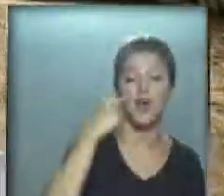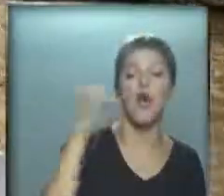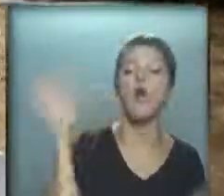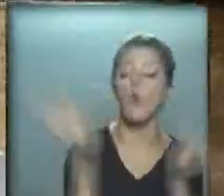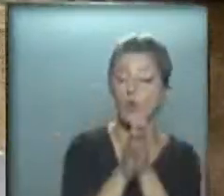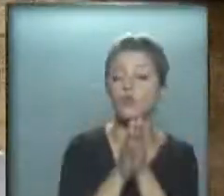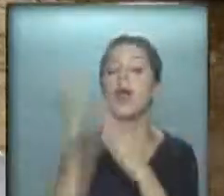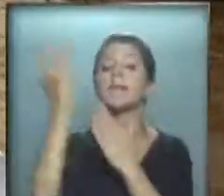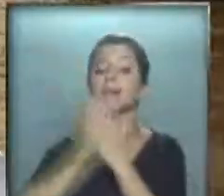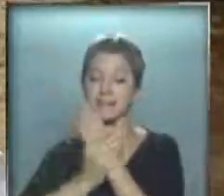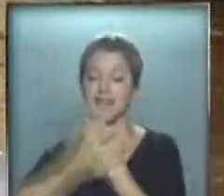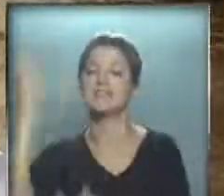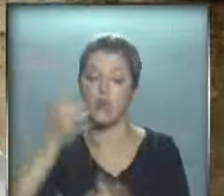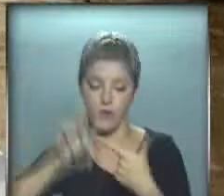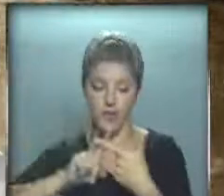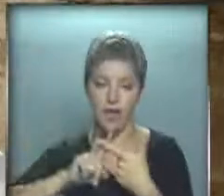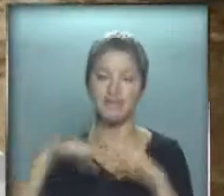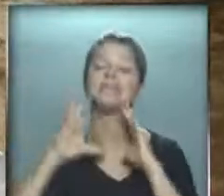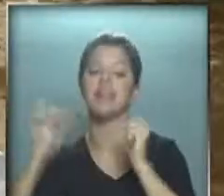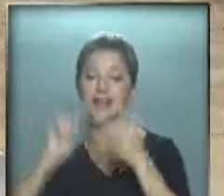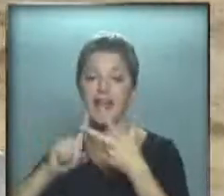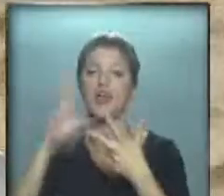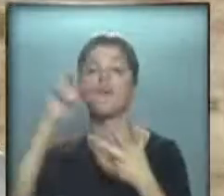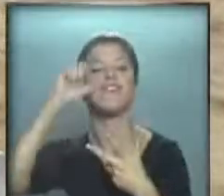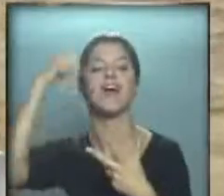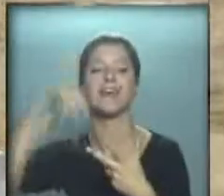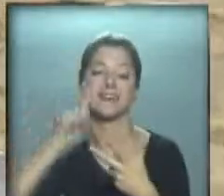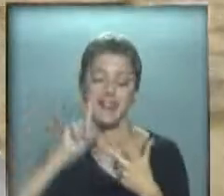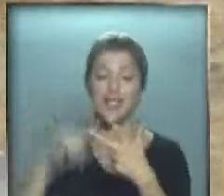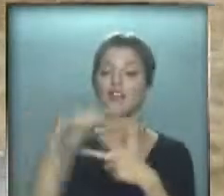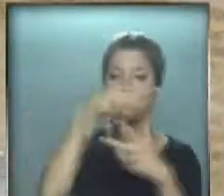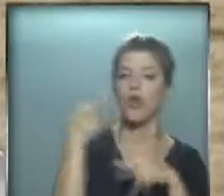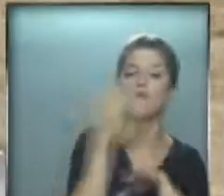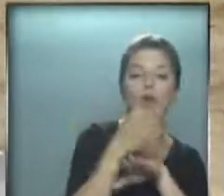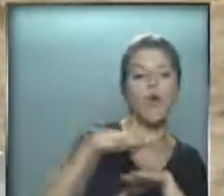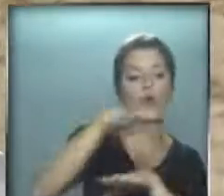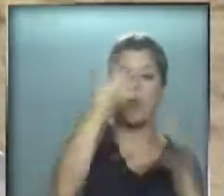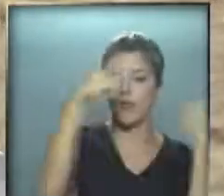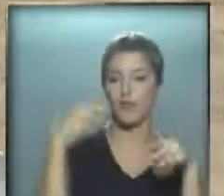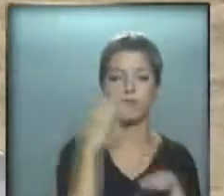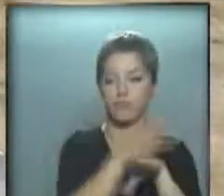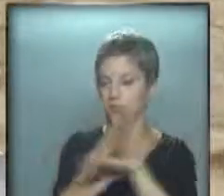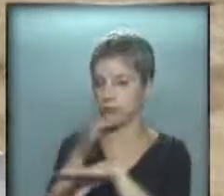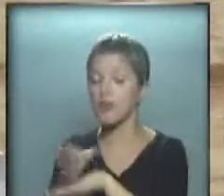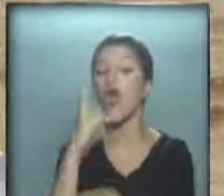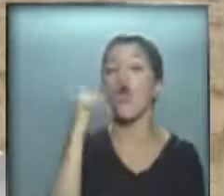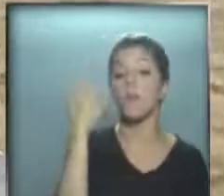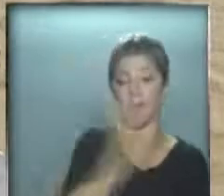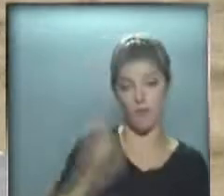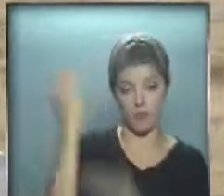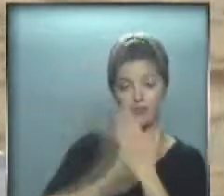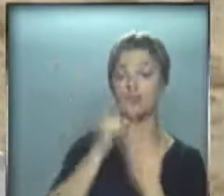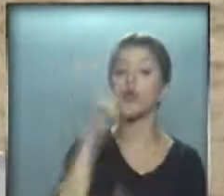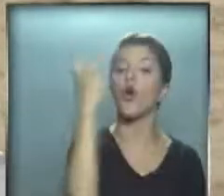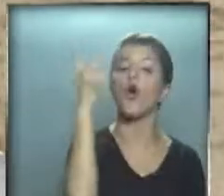Seguridad, Rodríguez, y al secretario Sergio Berni, y recorrieron las zonas afectadas. Capitanich afirmó, hay 800